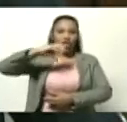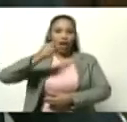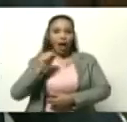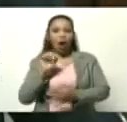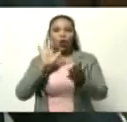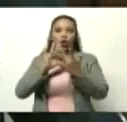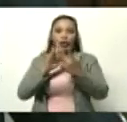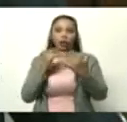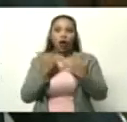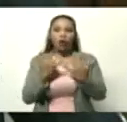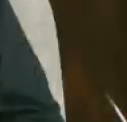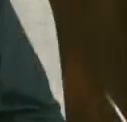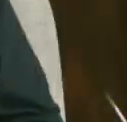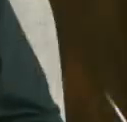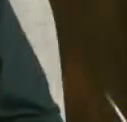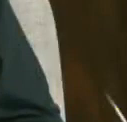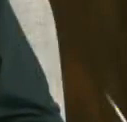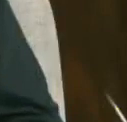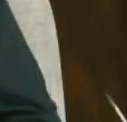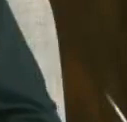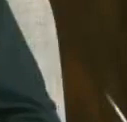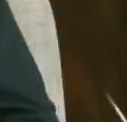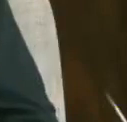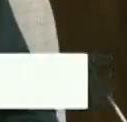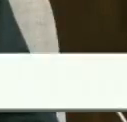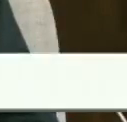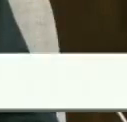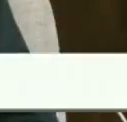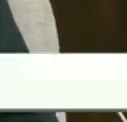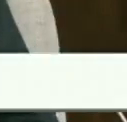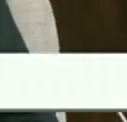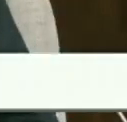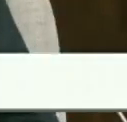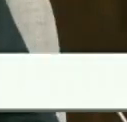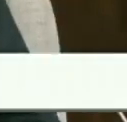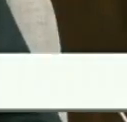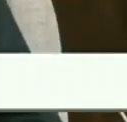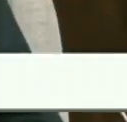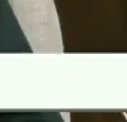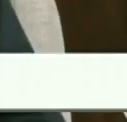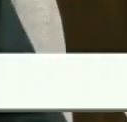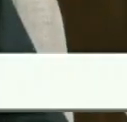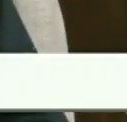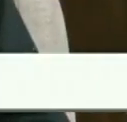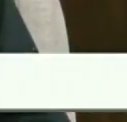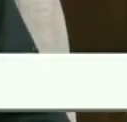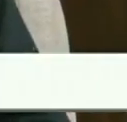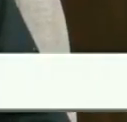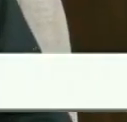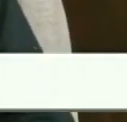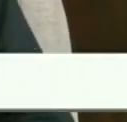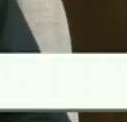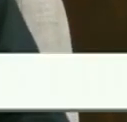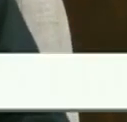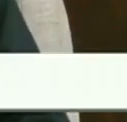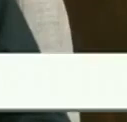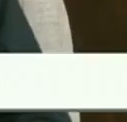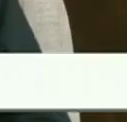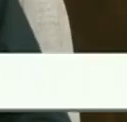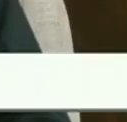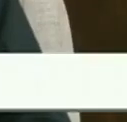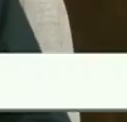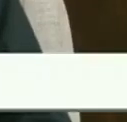venezolana de televisión adelante barril saludos amigas y amigos de venezolana de televisión al efecto de este ahora nos encontramos en el teatro municipal donde